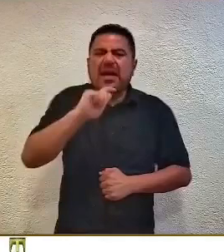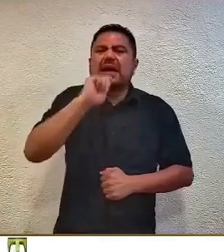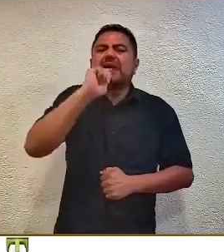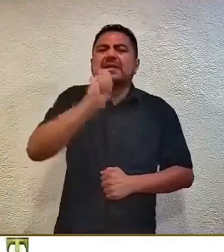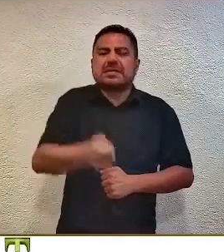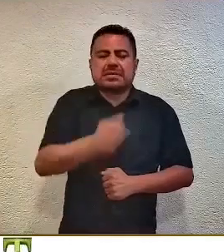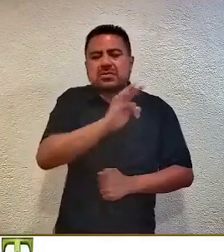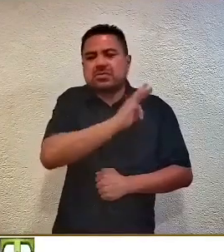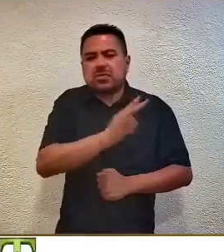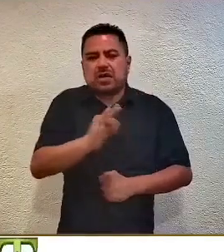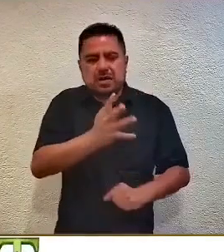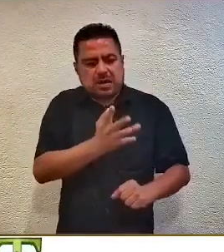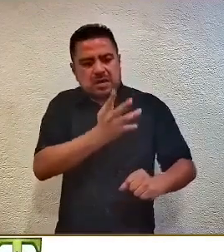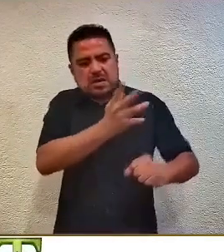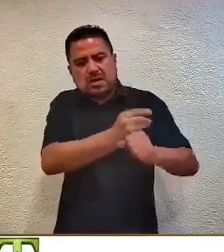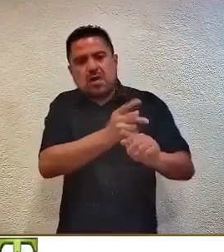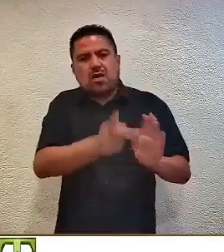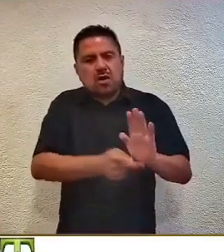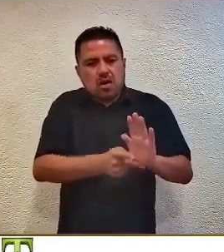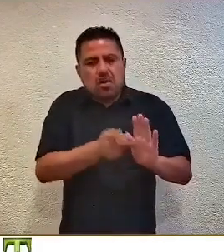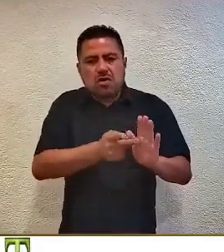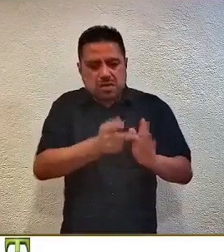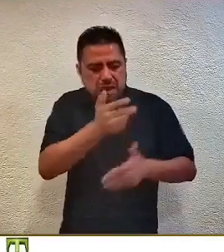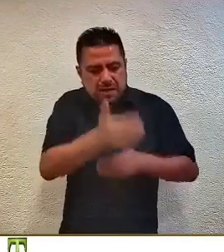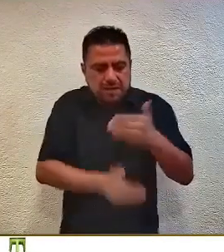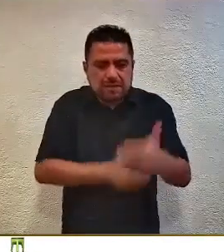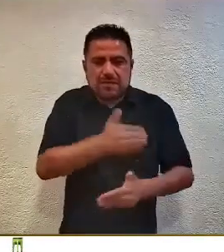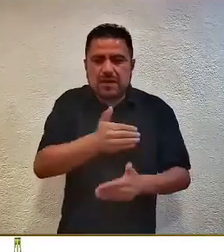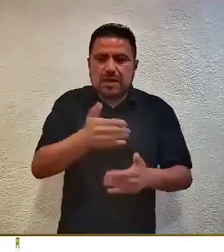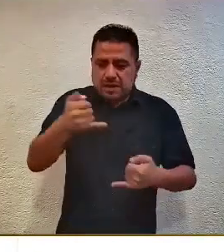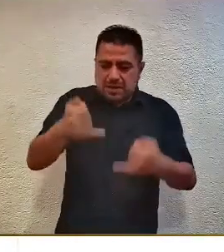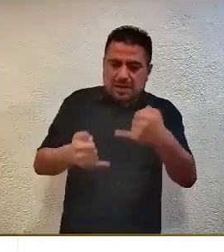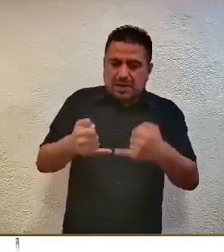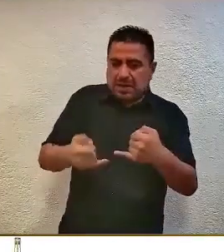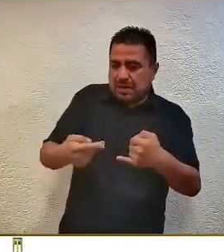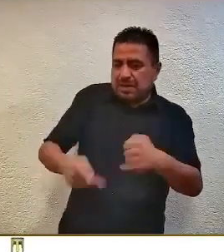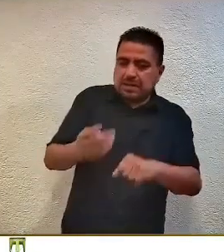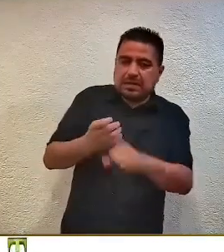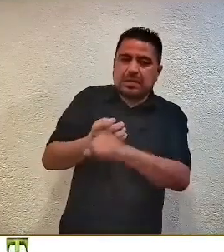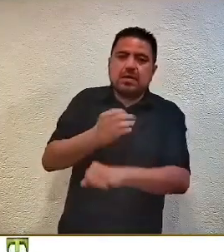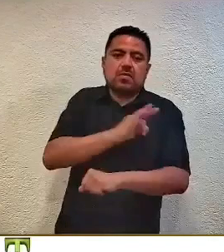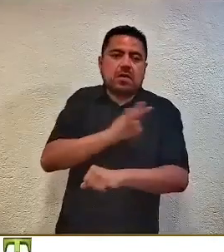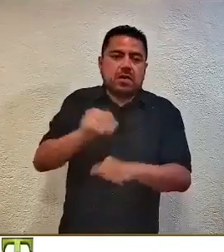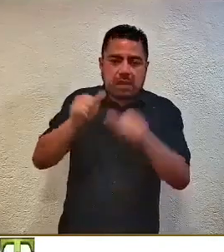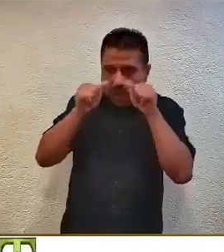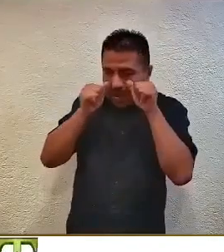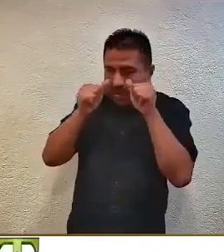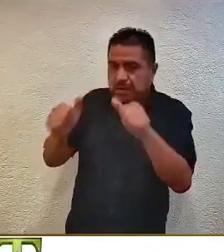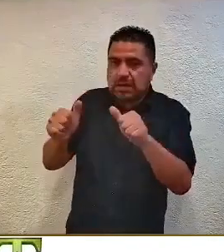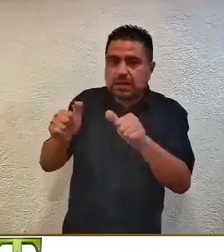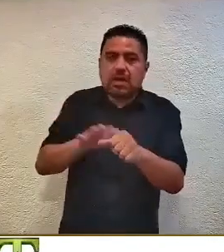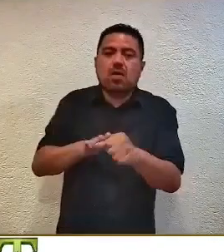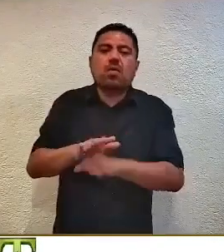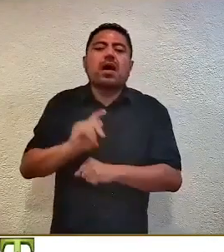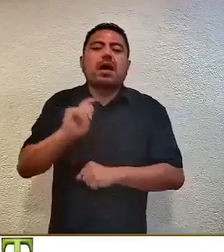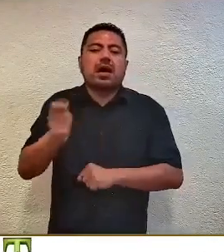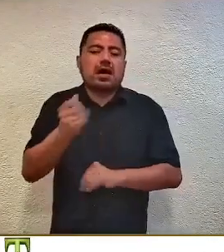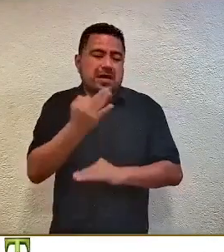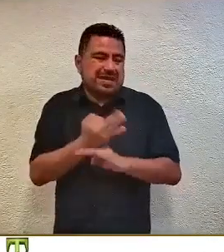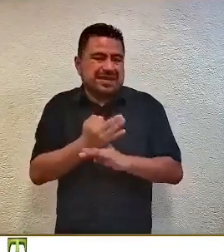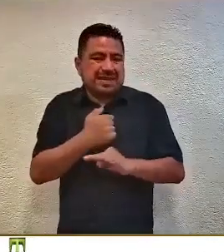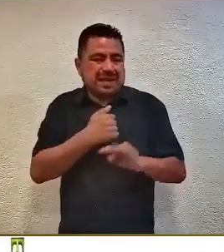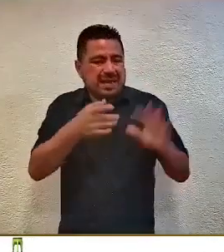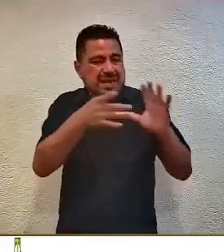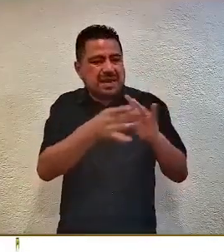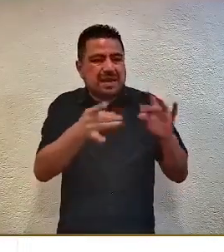que se reponga el procedimiento y el tribunal local atendiera lo siguiente, y lo cito